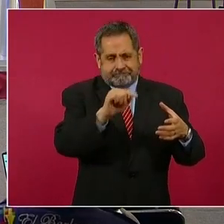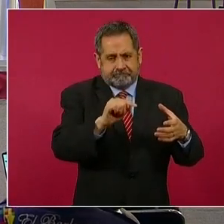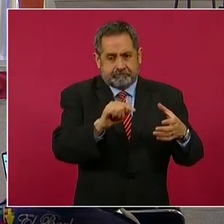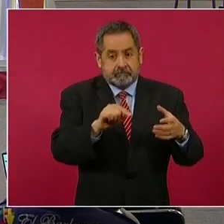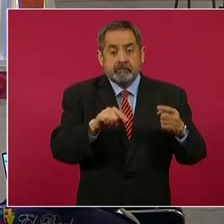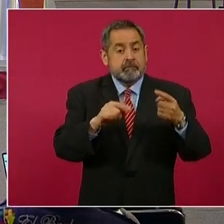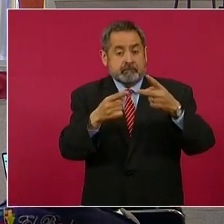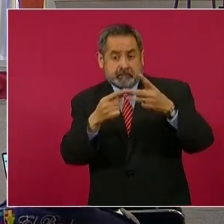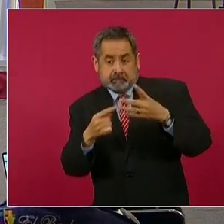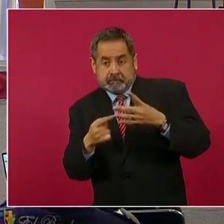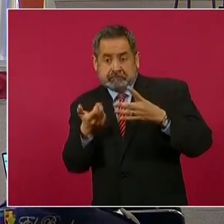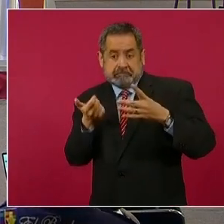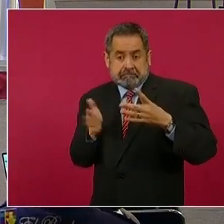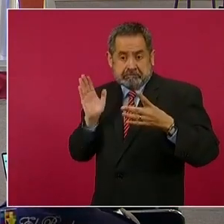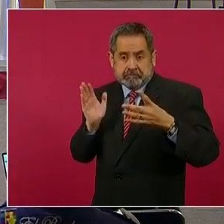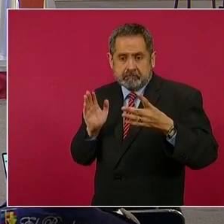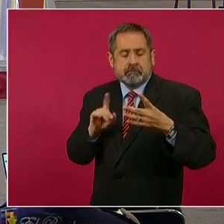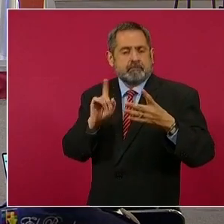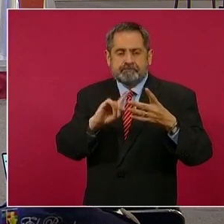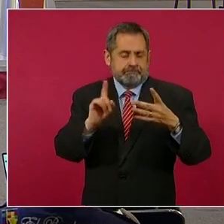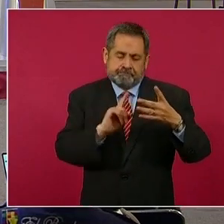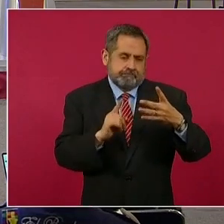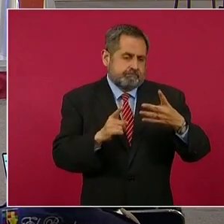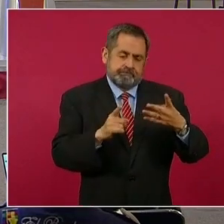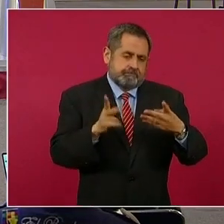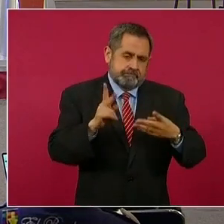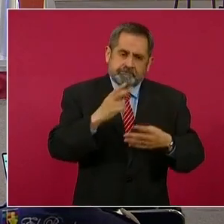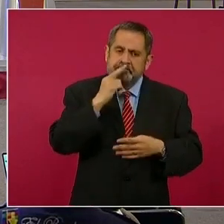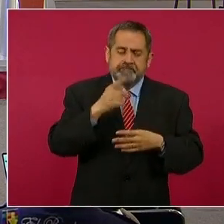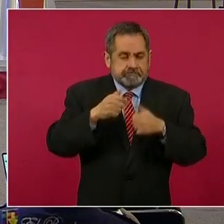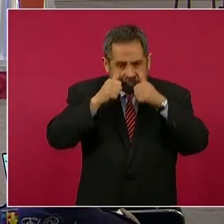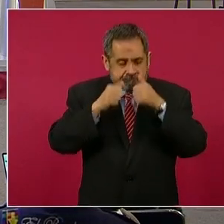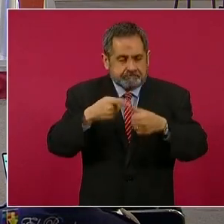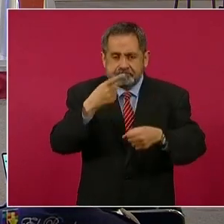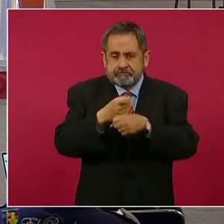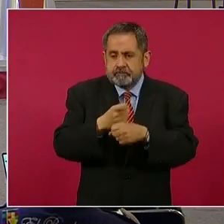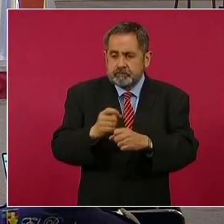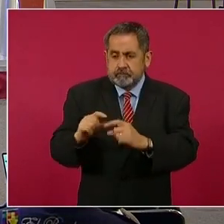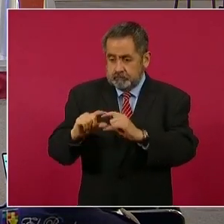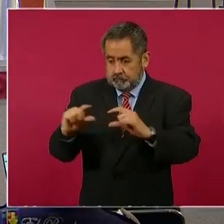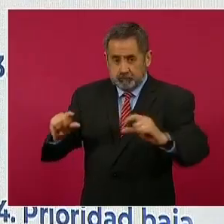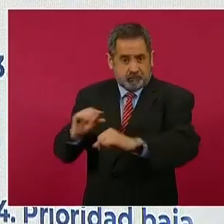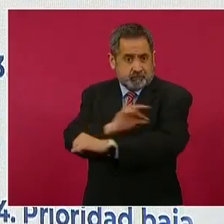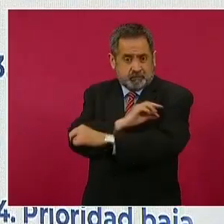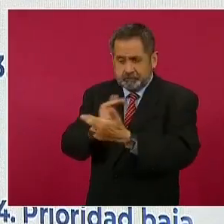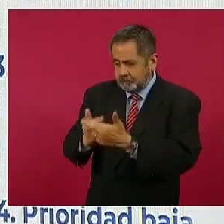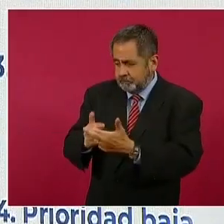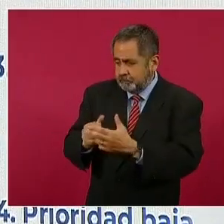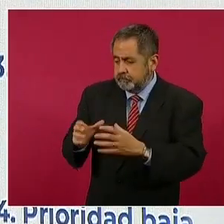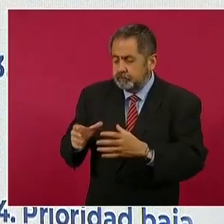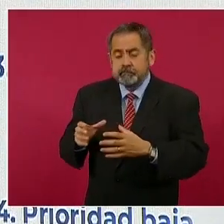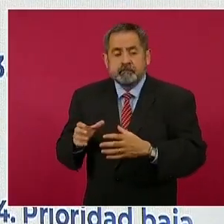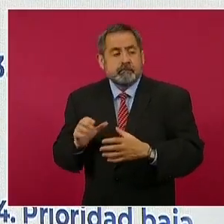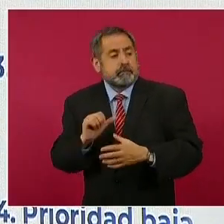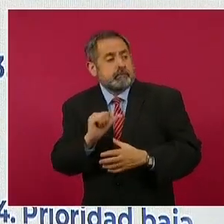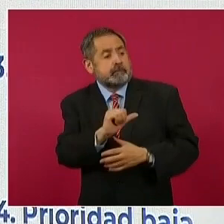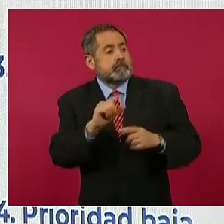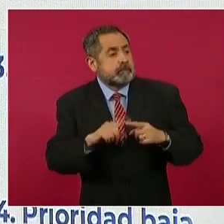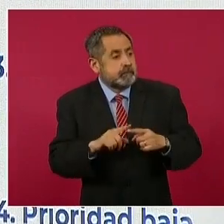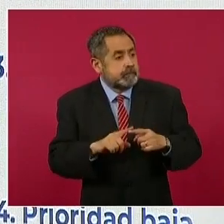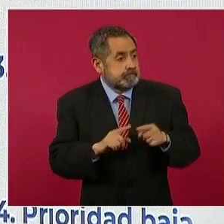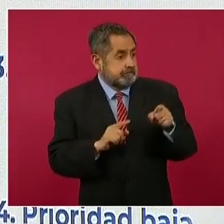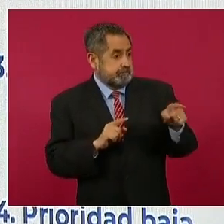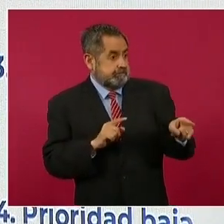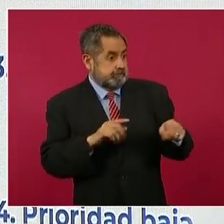menosprecie a los que están acá abajo, lo que quiere decir es que para usar óptimamente la vacuna hay que empezar a proteger a los que tienen el